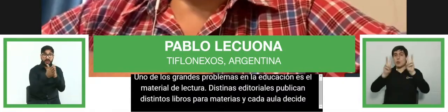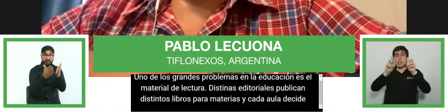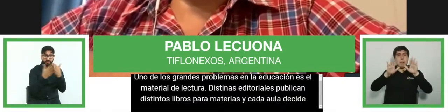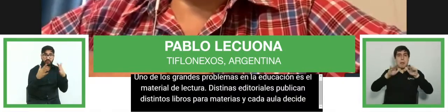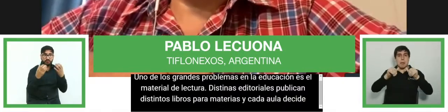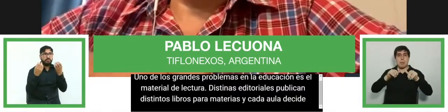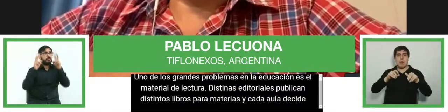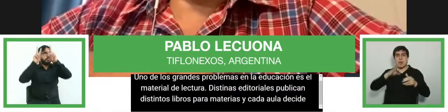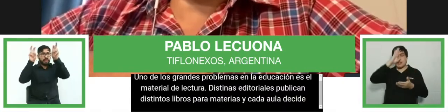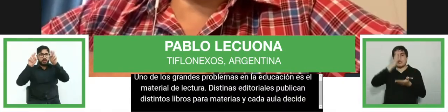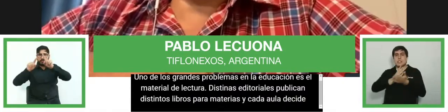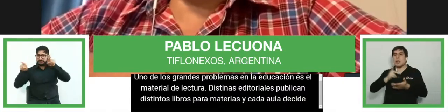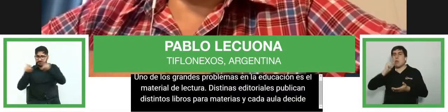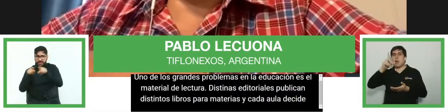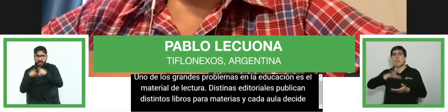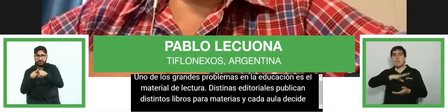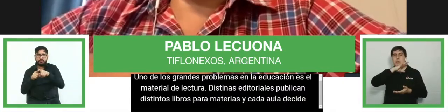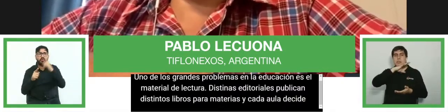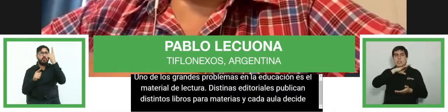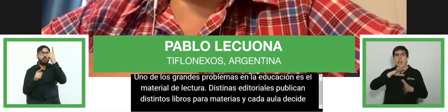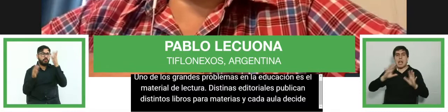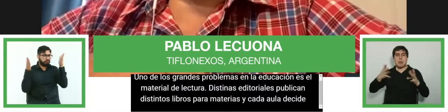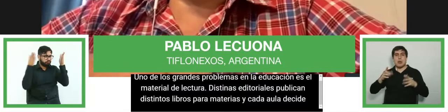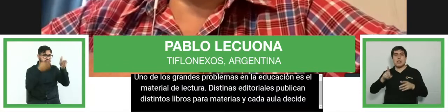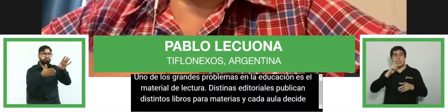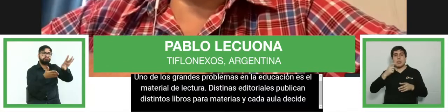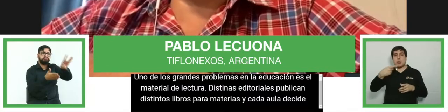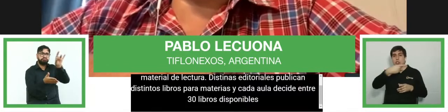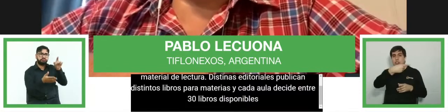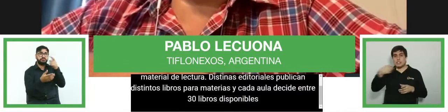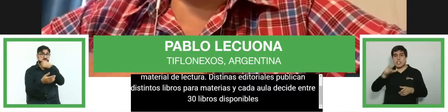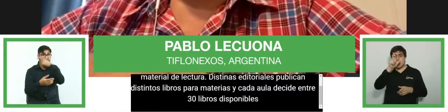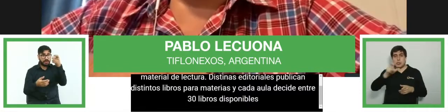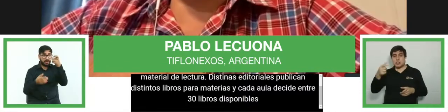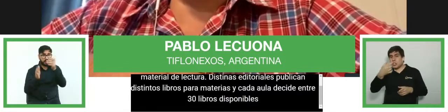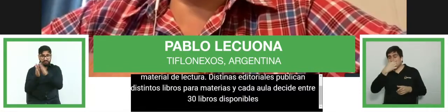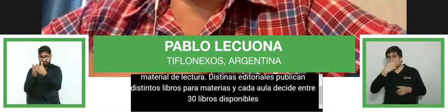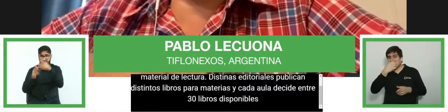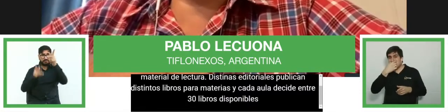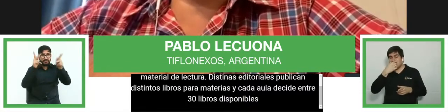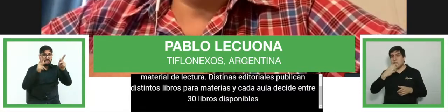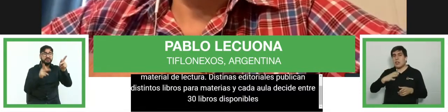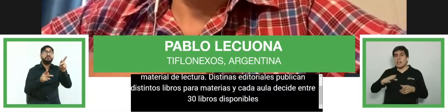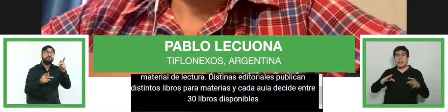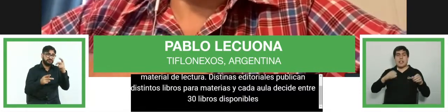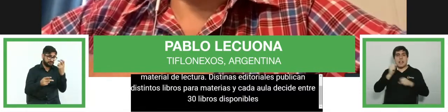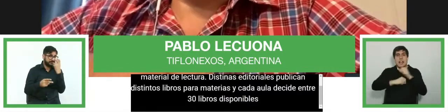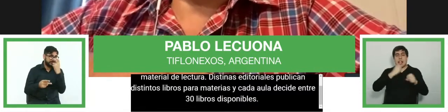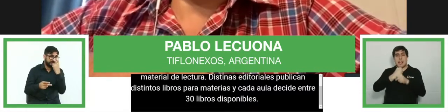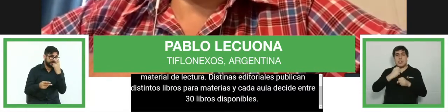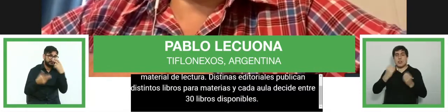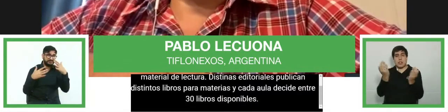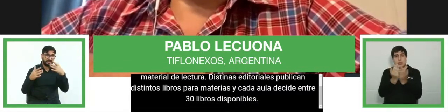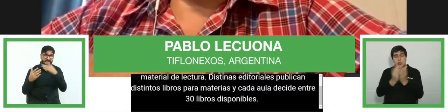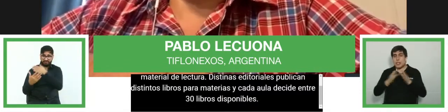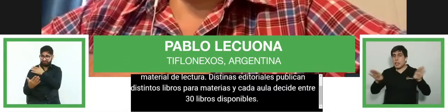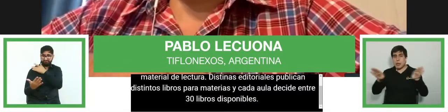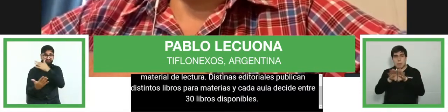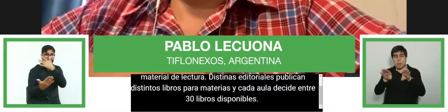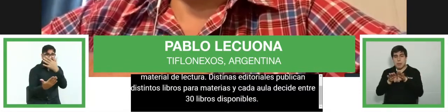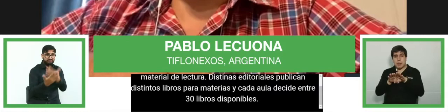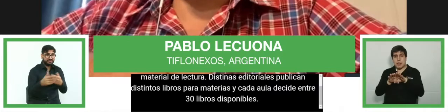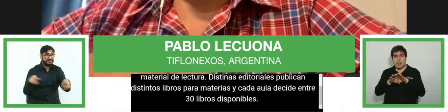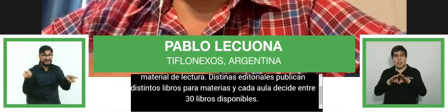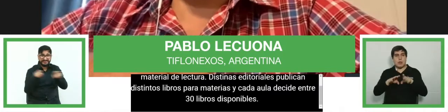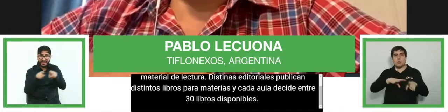cuál se va a usar. Por lo cual podemos tener 100 estudiantes con discapacidad visual estudiando un mismo grado, pero tener 15